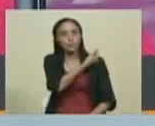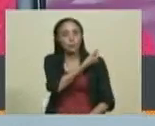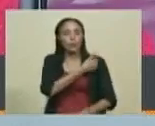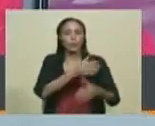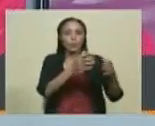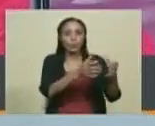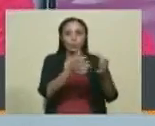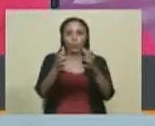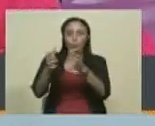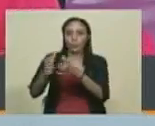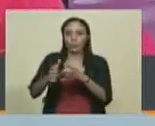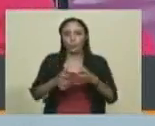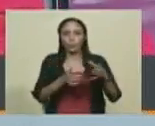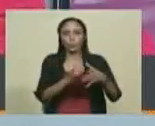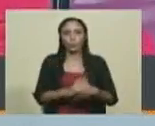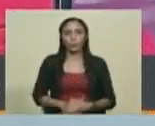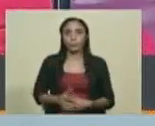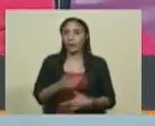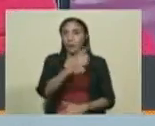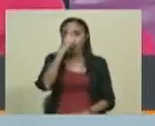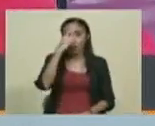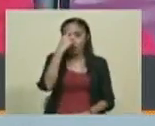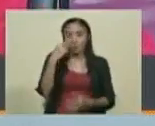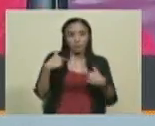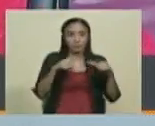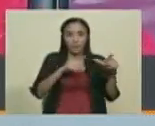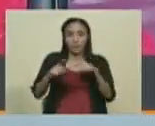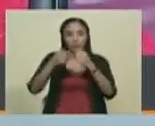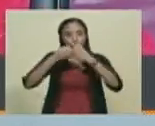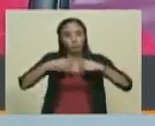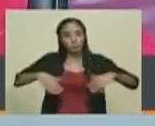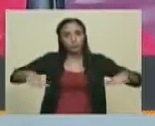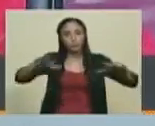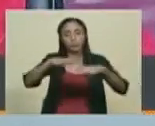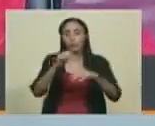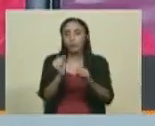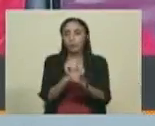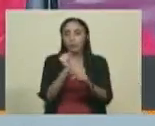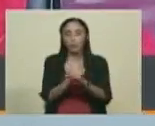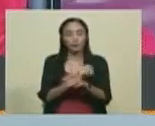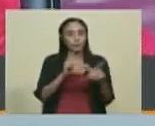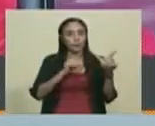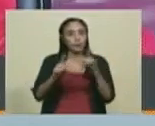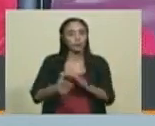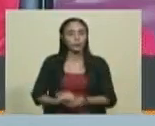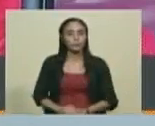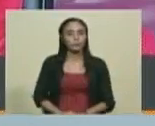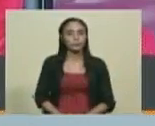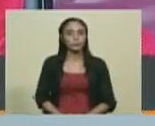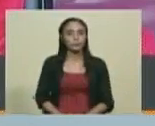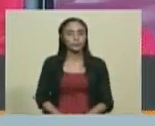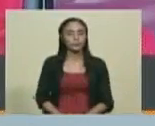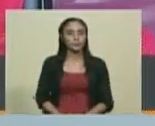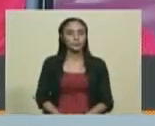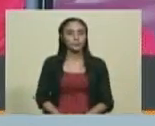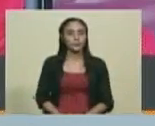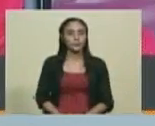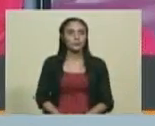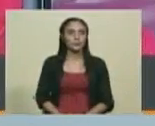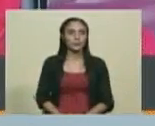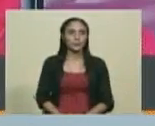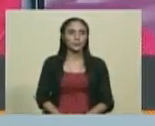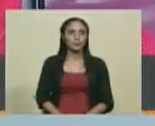divisiones. Los que regresaron de la India ya están desplegados allí para irse formando, para